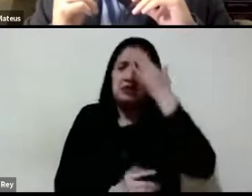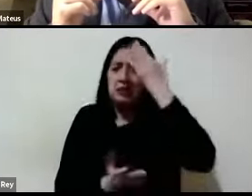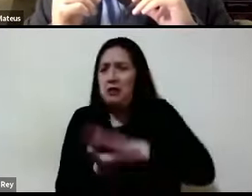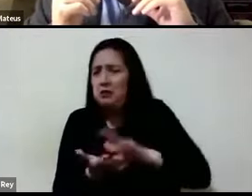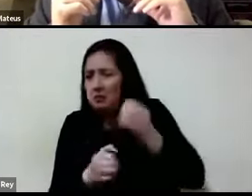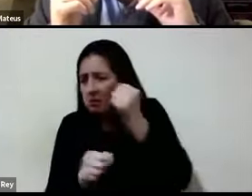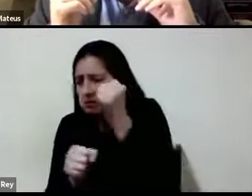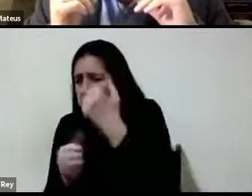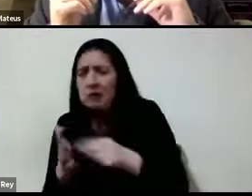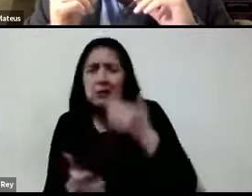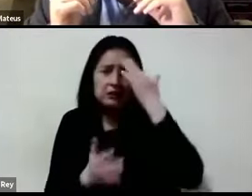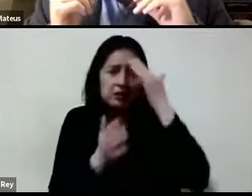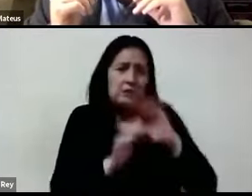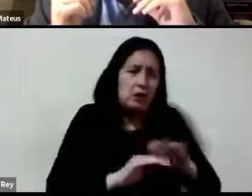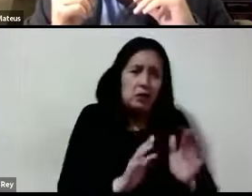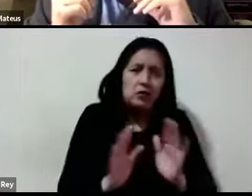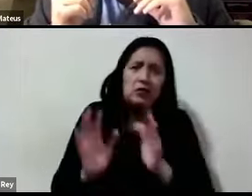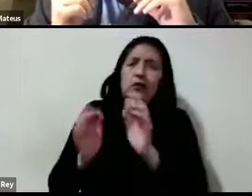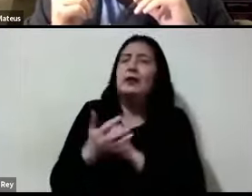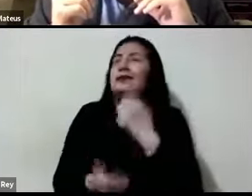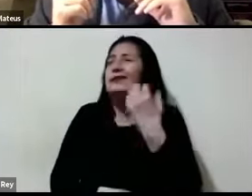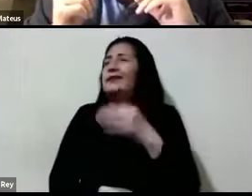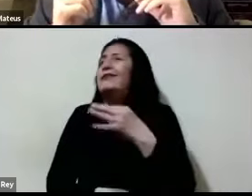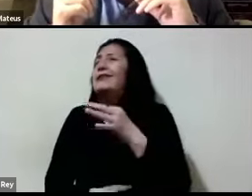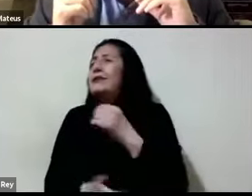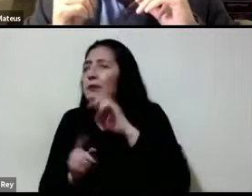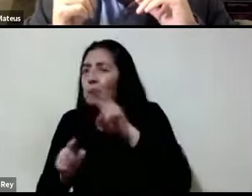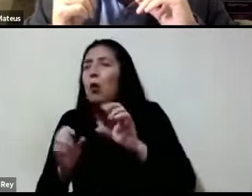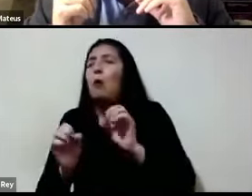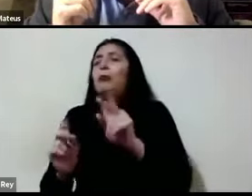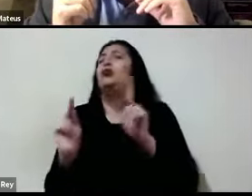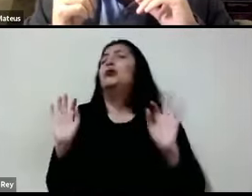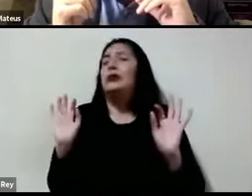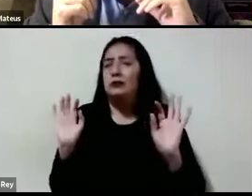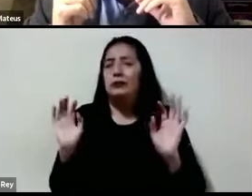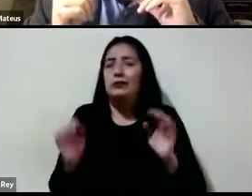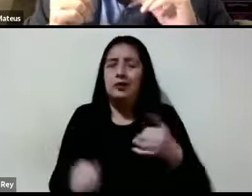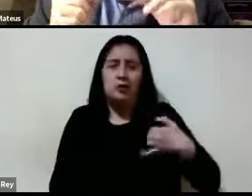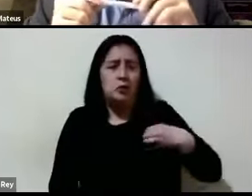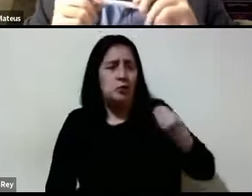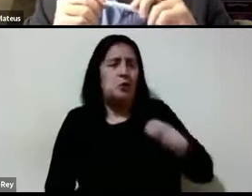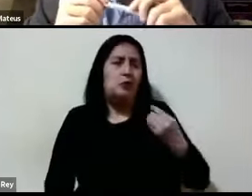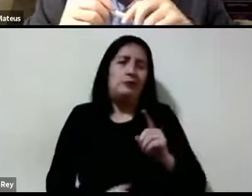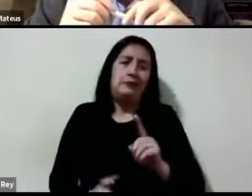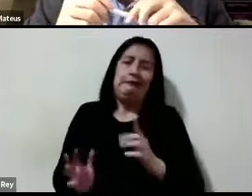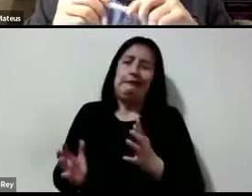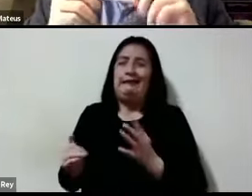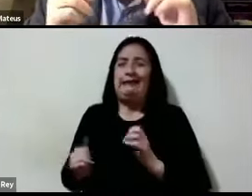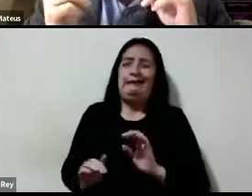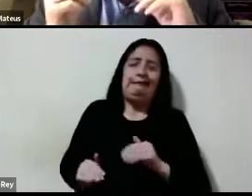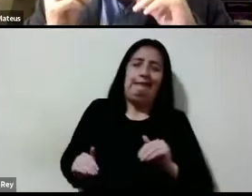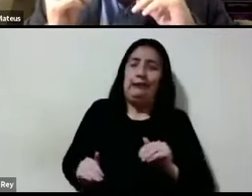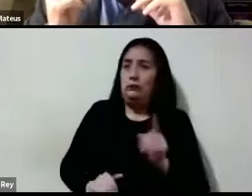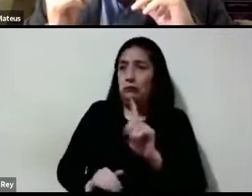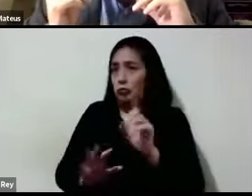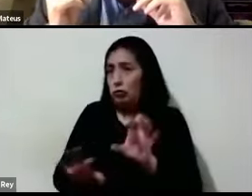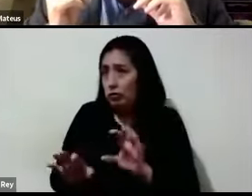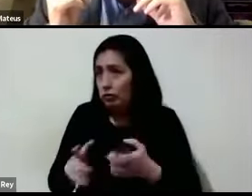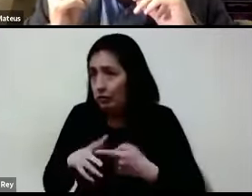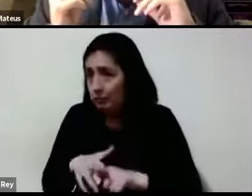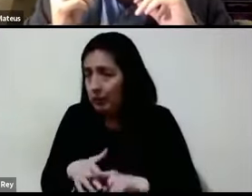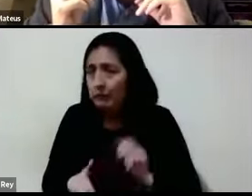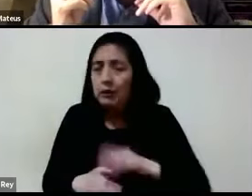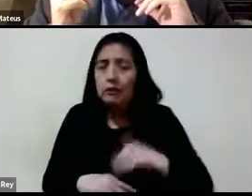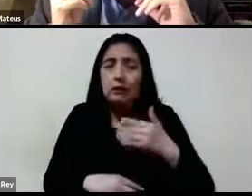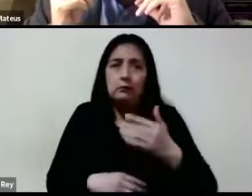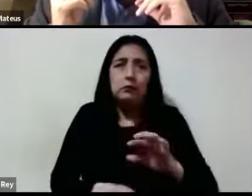vas a saber ordenar, ¿no? O sea, mirarlo siempre como una oportunidad. Obviamente ellos al comienzo no iban a querer hacerlo y no lo hicieron, pero de pronto